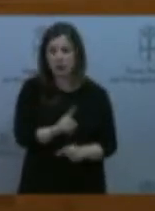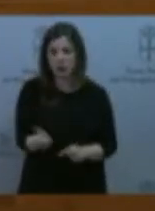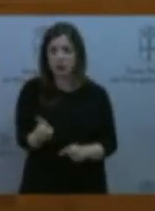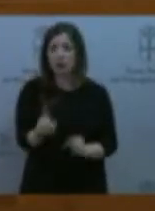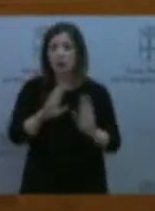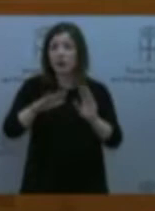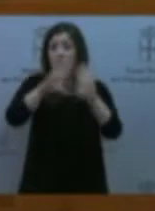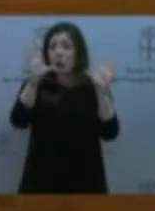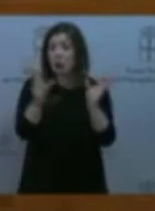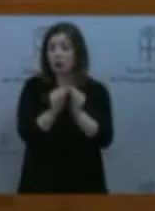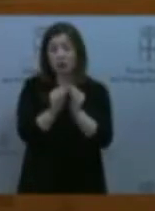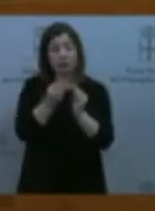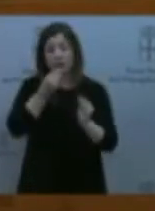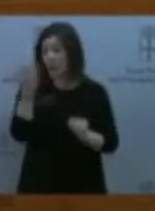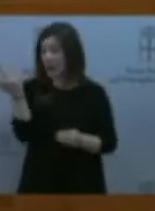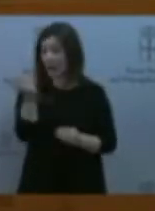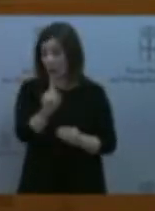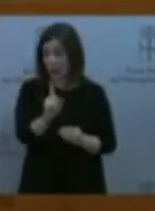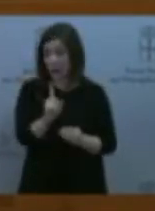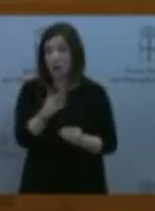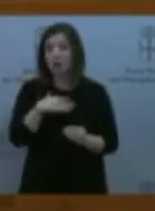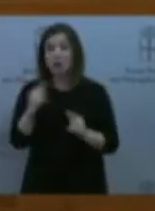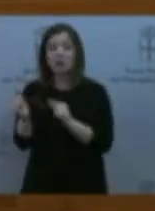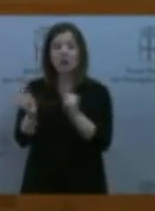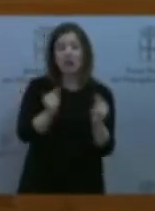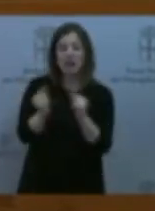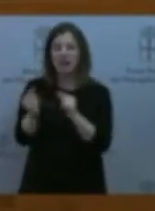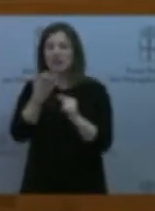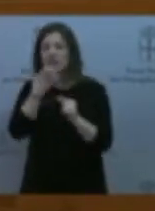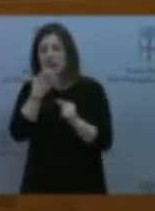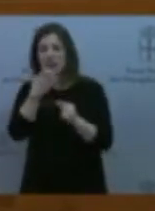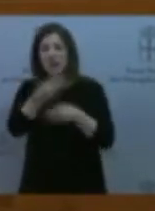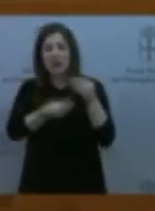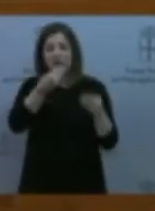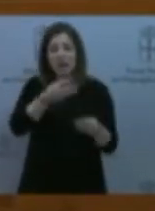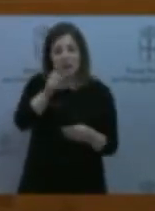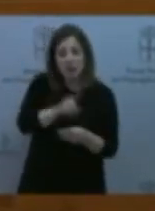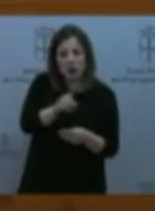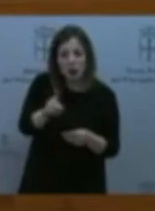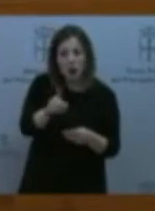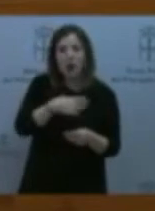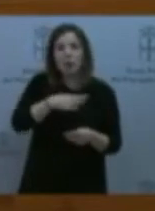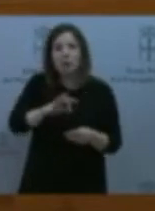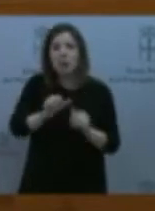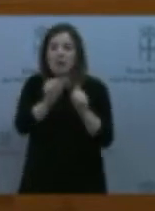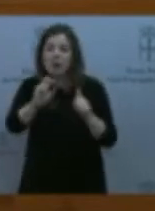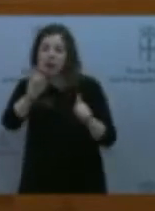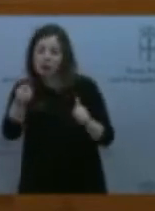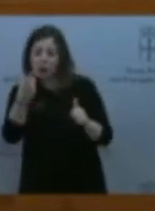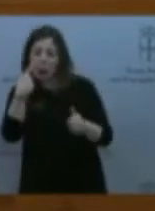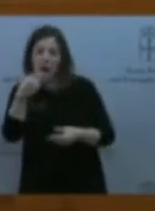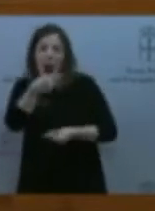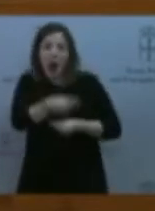Podemos discutir si está bien orientada y buscar otras formas de abordar la política forestal, si necesita más